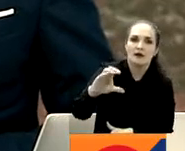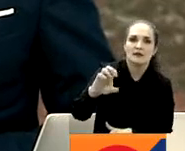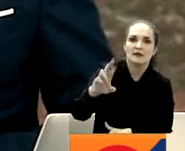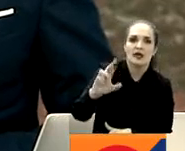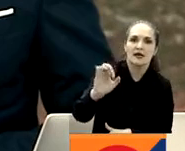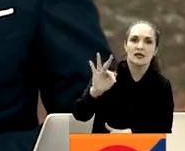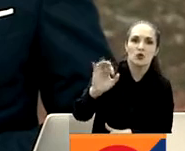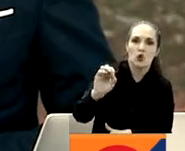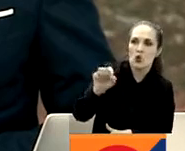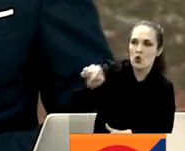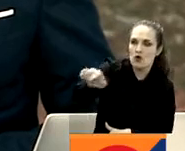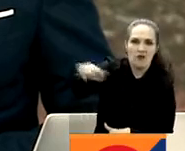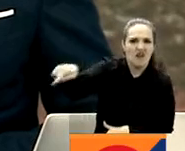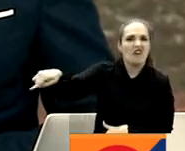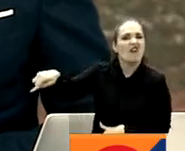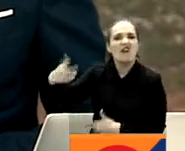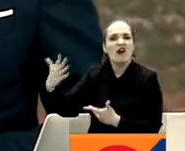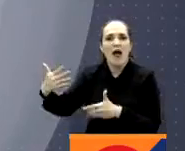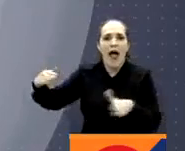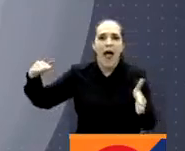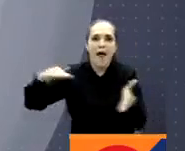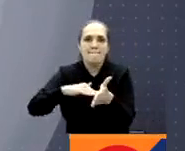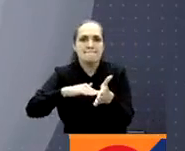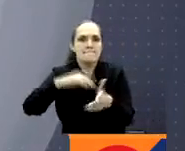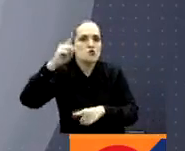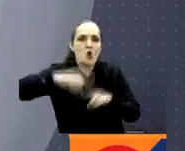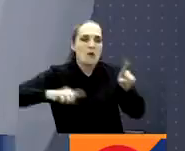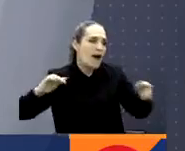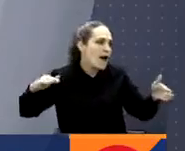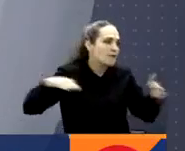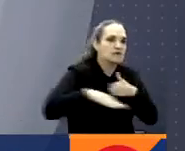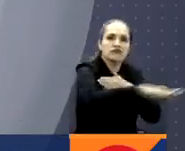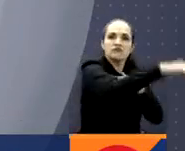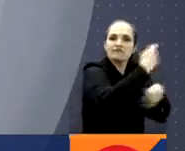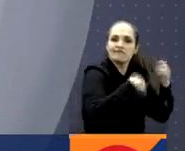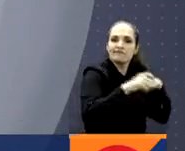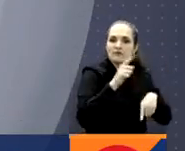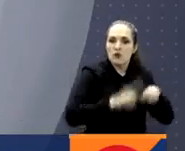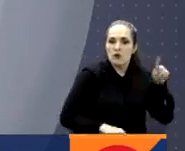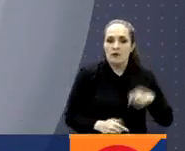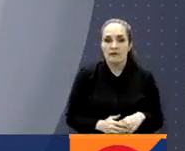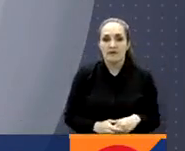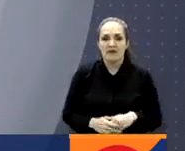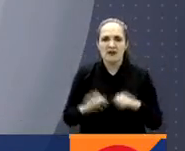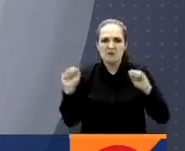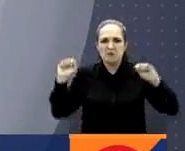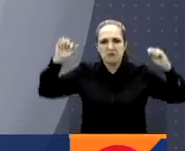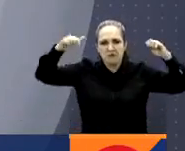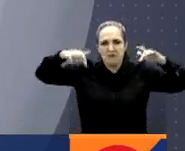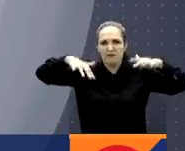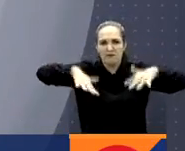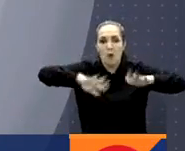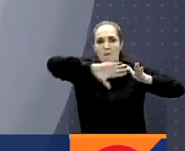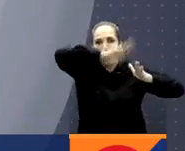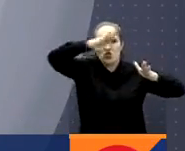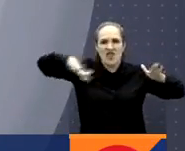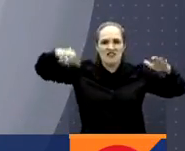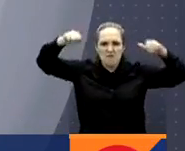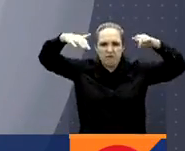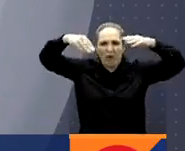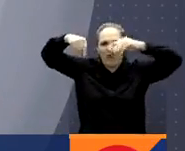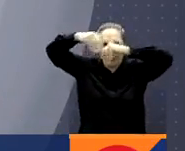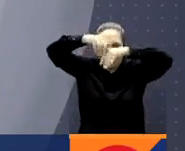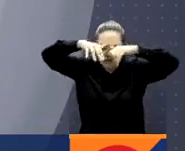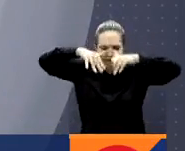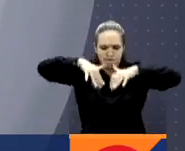impiden el paso de sus productos las precipitaciones generaron que gran cantidad de material de una montaña colapsara e impidiera el